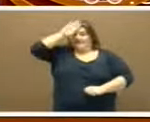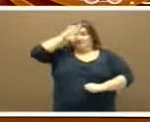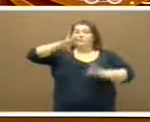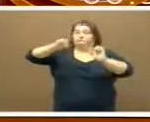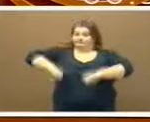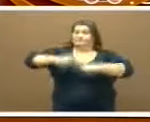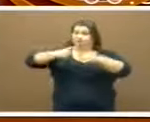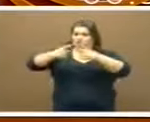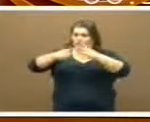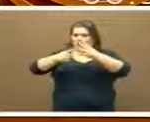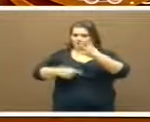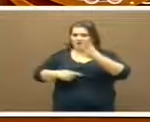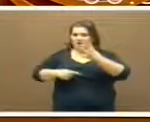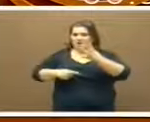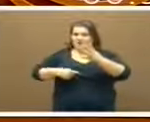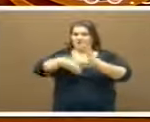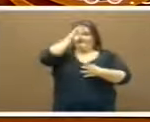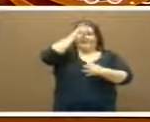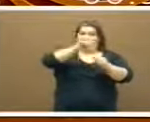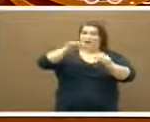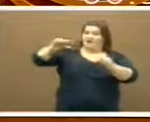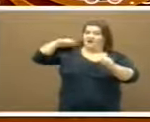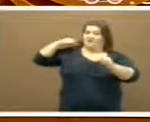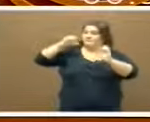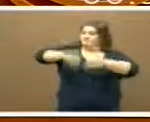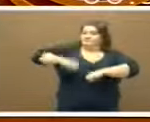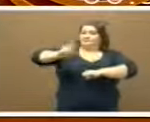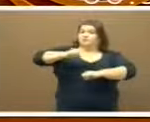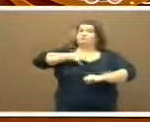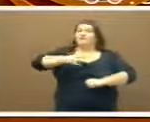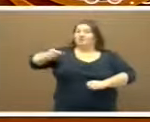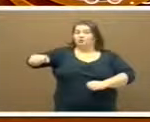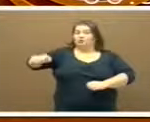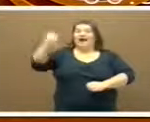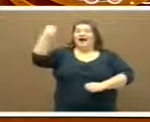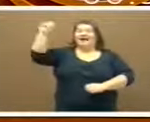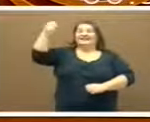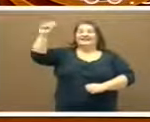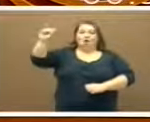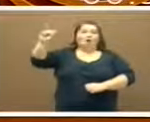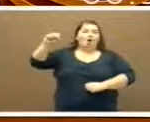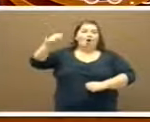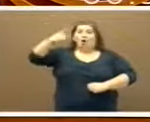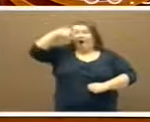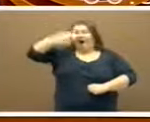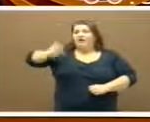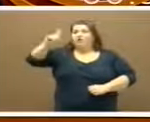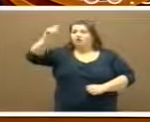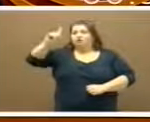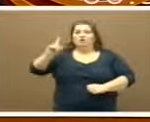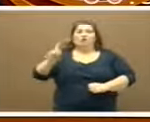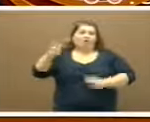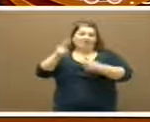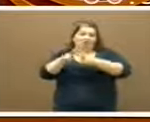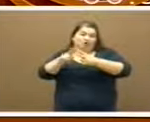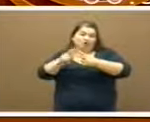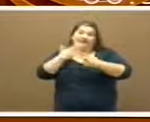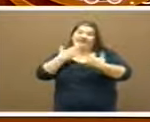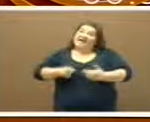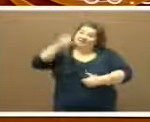acuerdo en muchas cosas que no estaba con papas anteriores, a pesar de que usted se declare ateo, agnóstico o las dos cosas, gracias a Dios, como usted